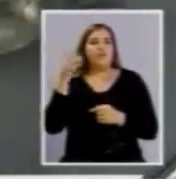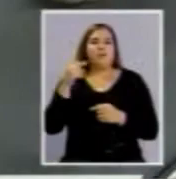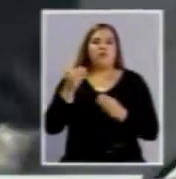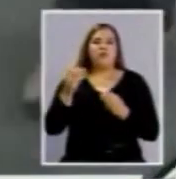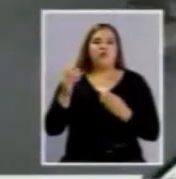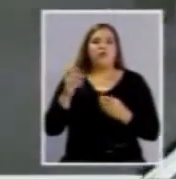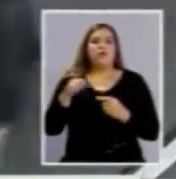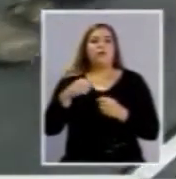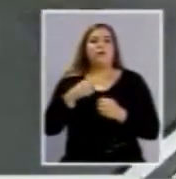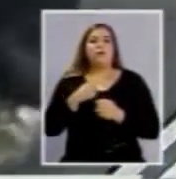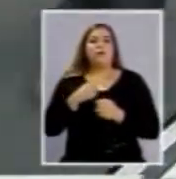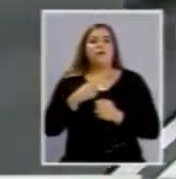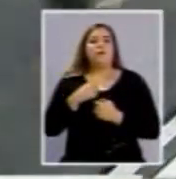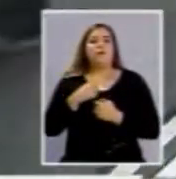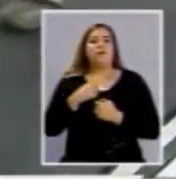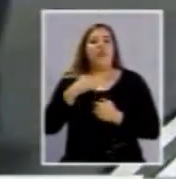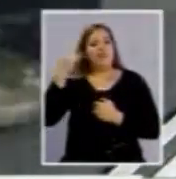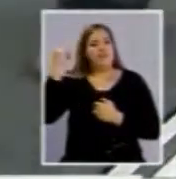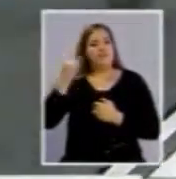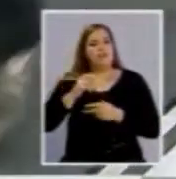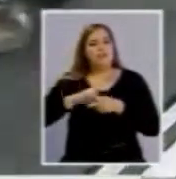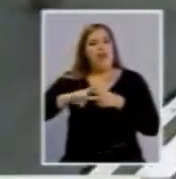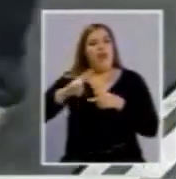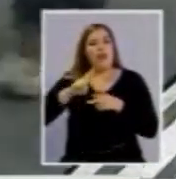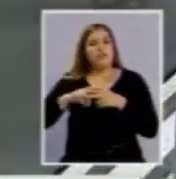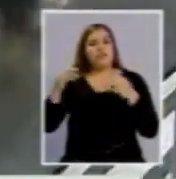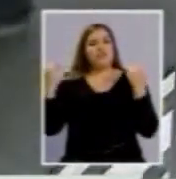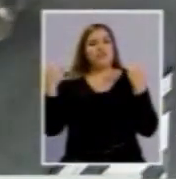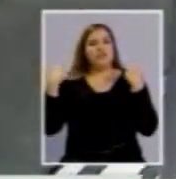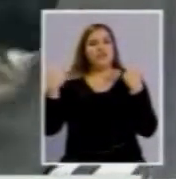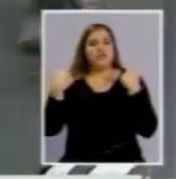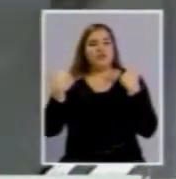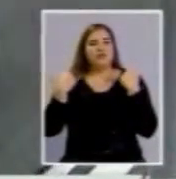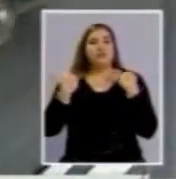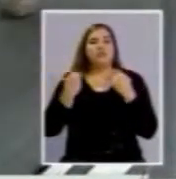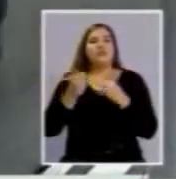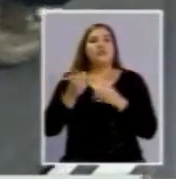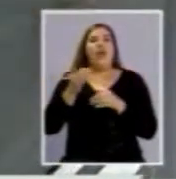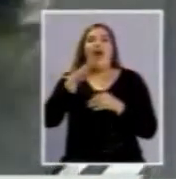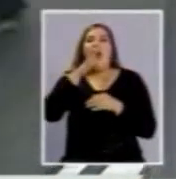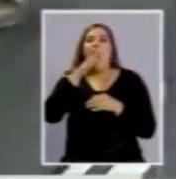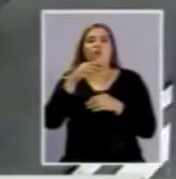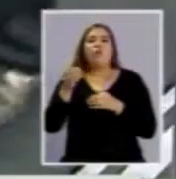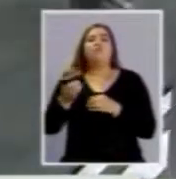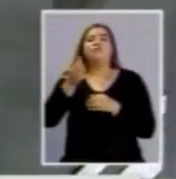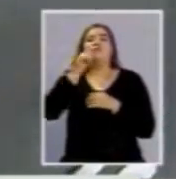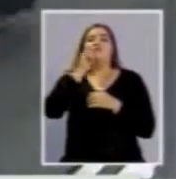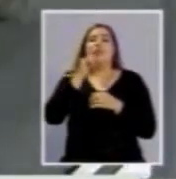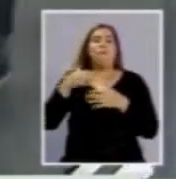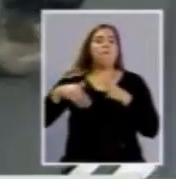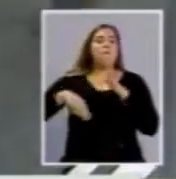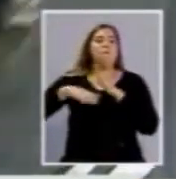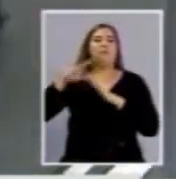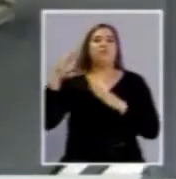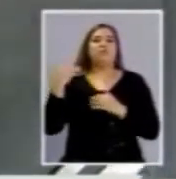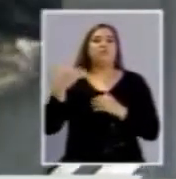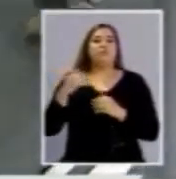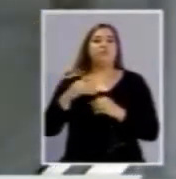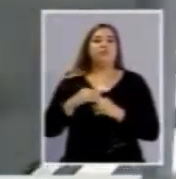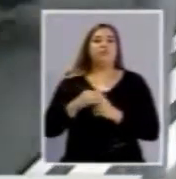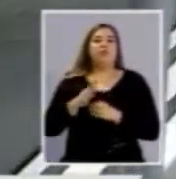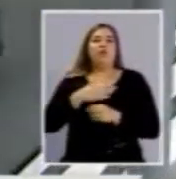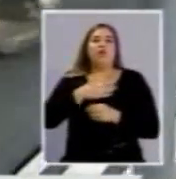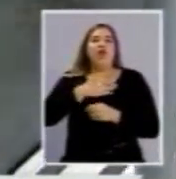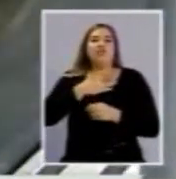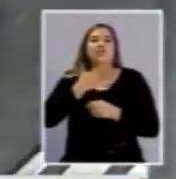sentido, siempre que haces actividad física hablan que hidratarse es muy relevante. Pero uno como que siente ganas de tomar